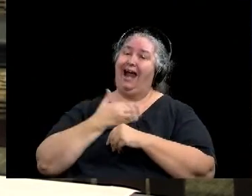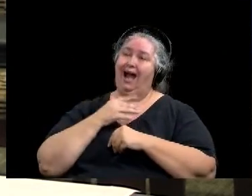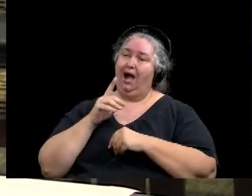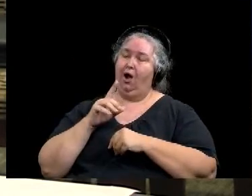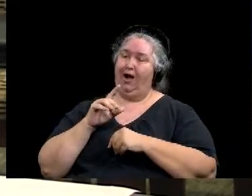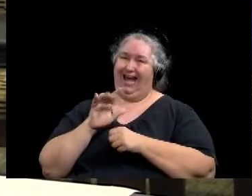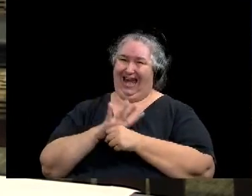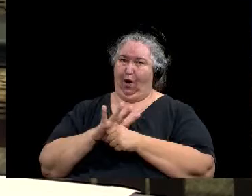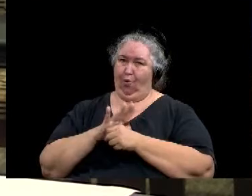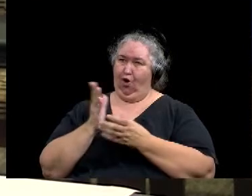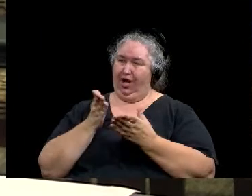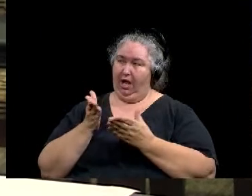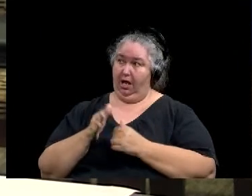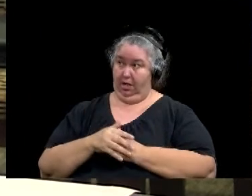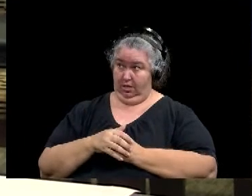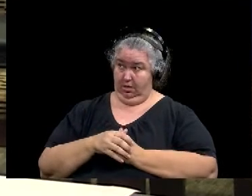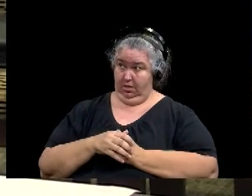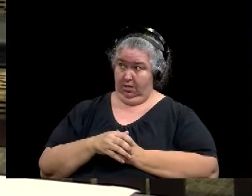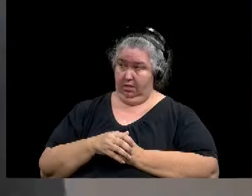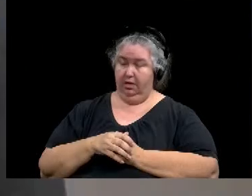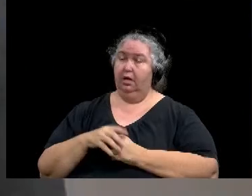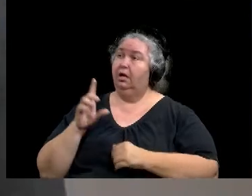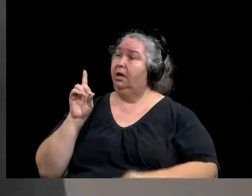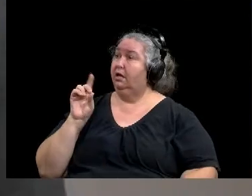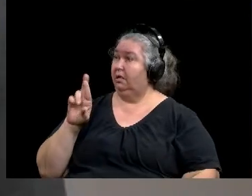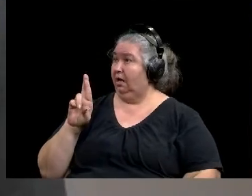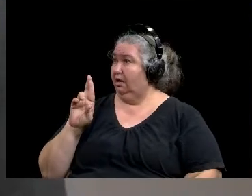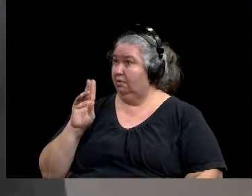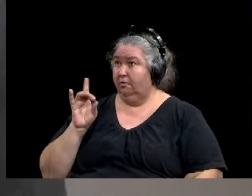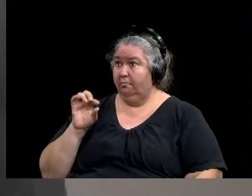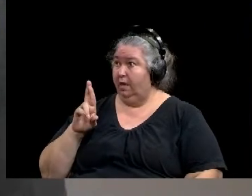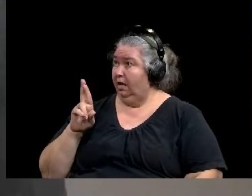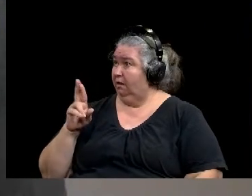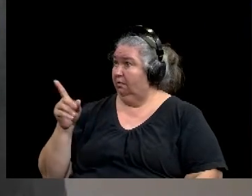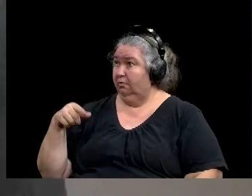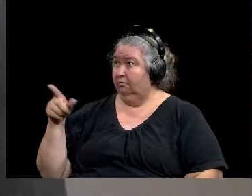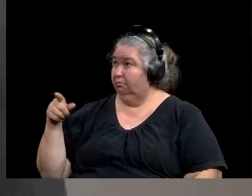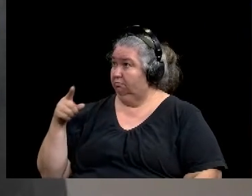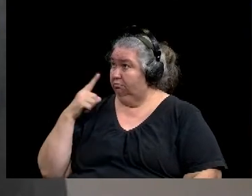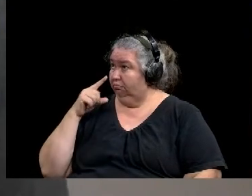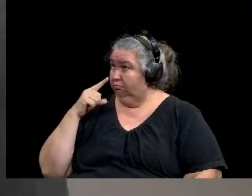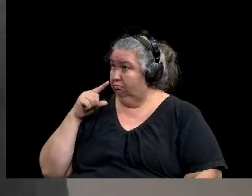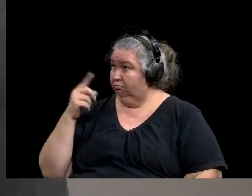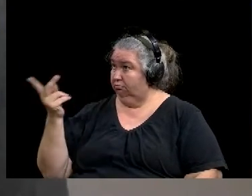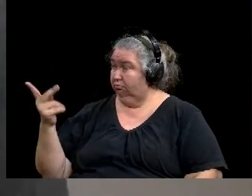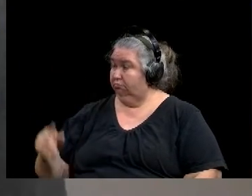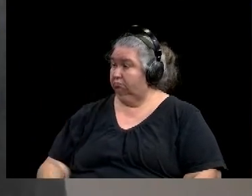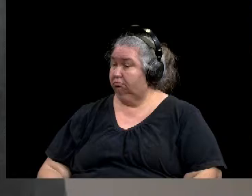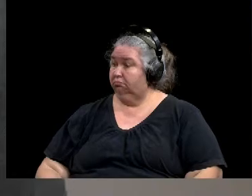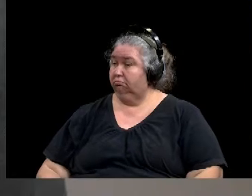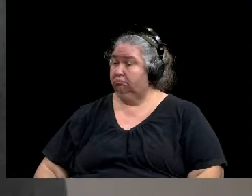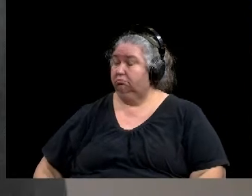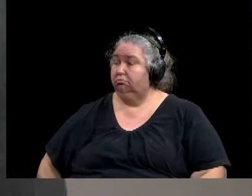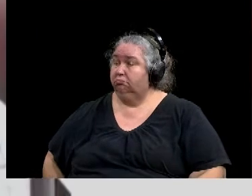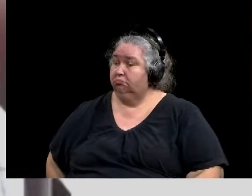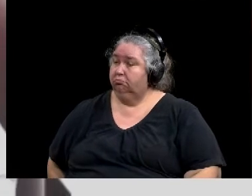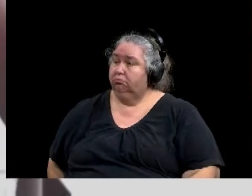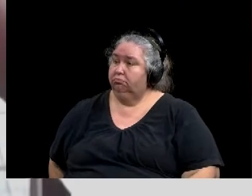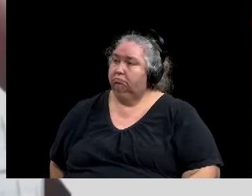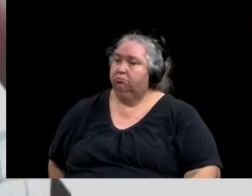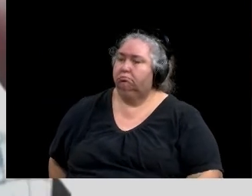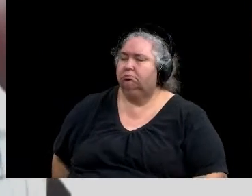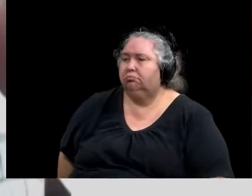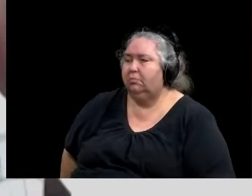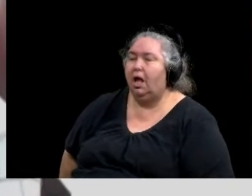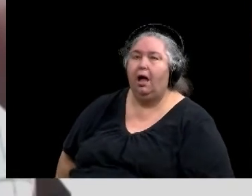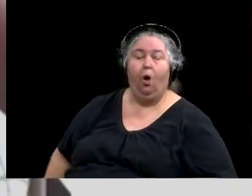afuera de nuestras áreas de trauma a light si quieren a usar a ya tomar esta